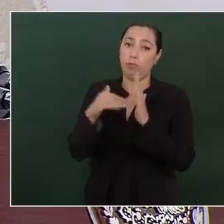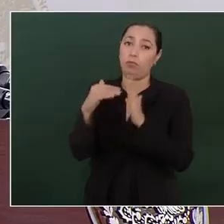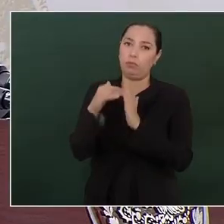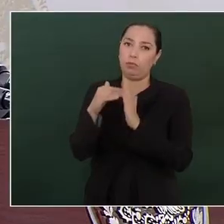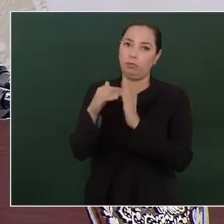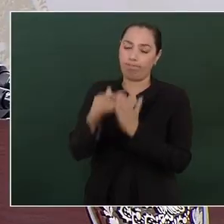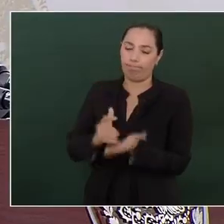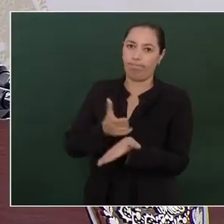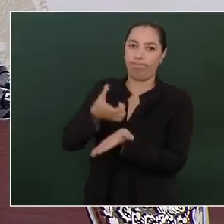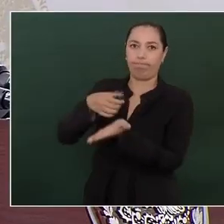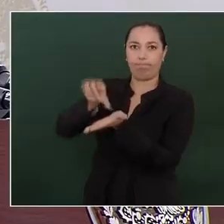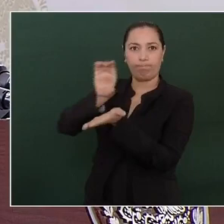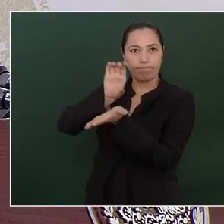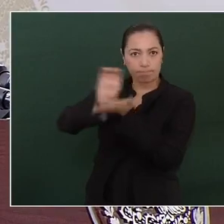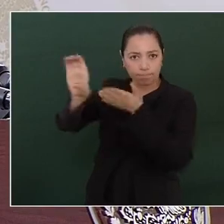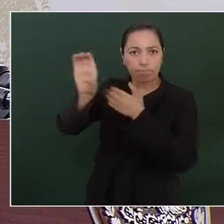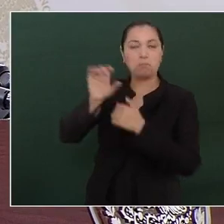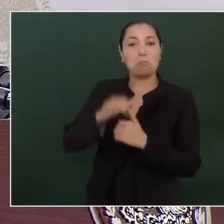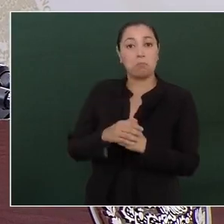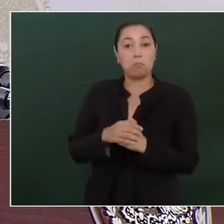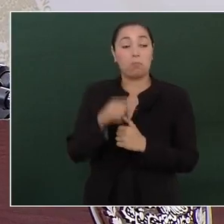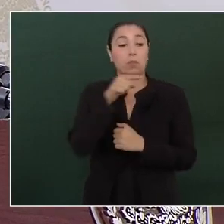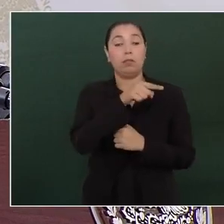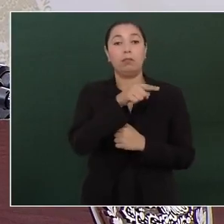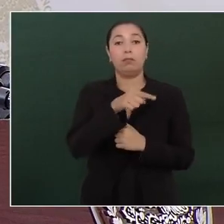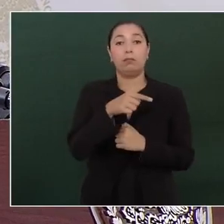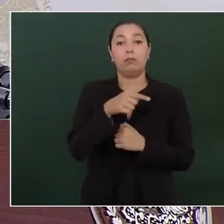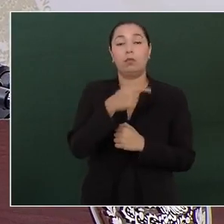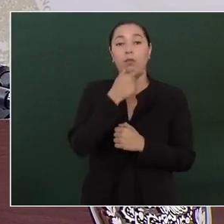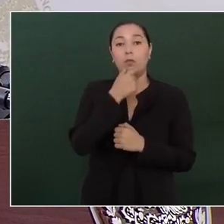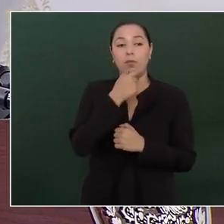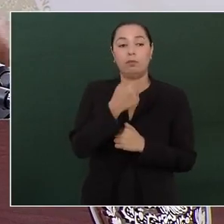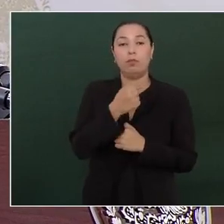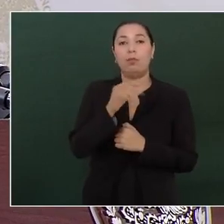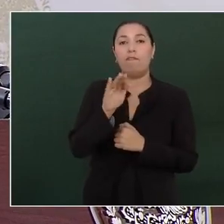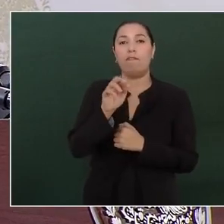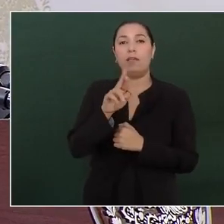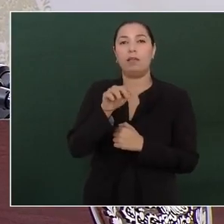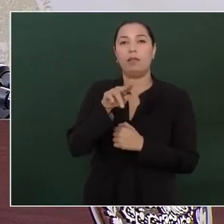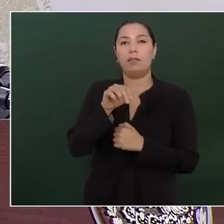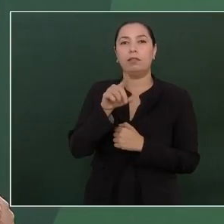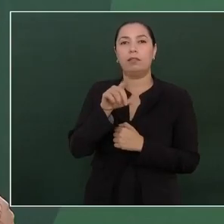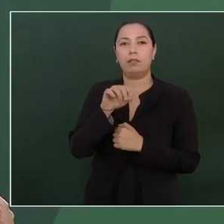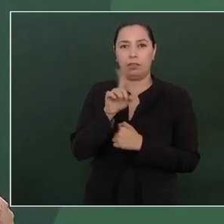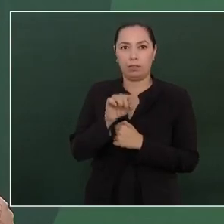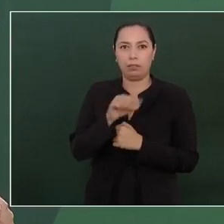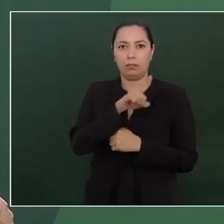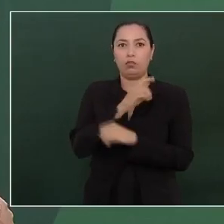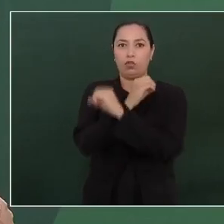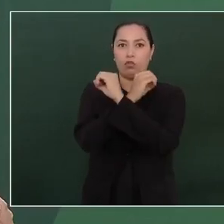Pagó el señor Fernández de los Oxxos